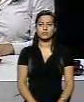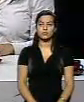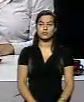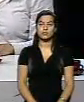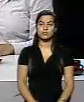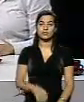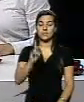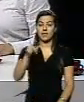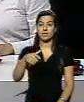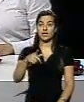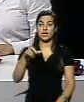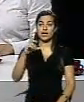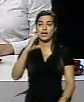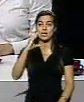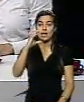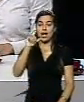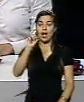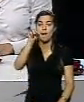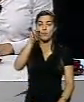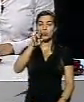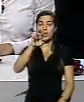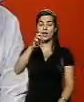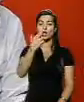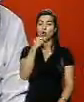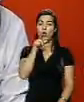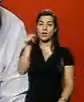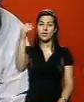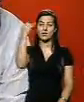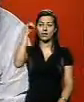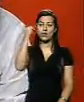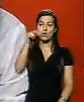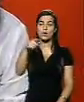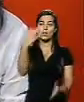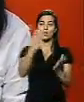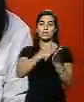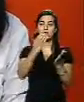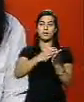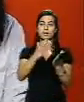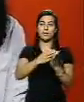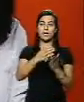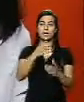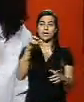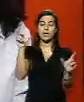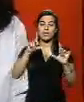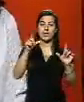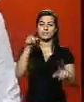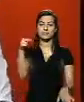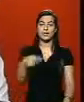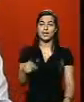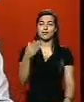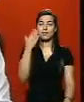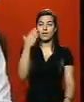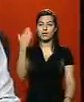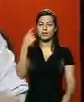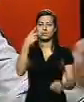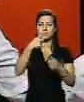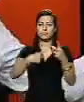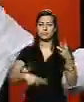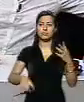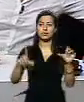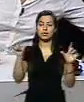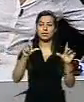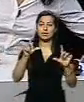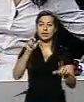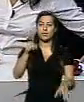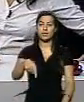Ah, y tenemos Camunare Rojo, desde allá de Yaraquí, Catea TV, Canal Z, Jaureguina. Es decir que, y la